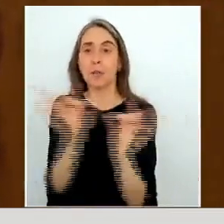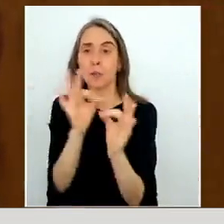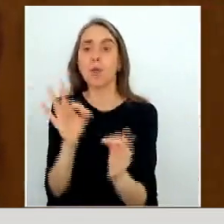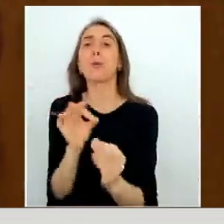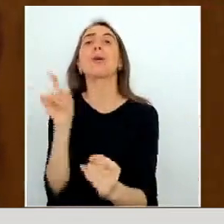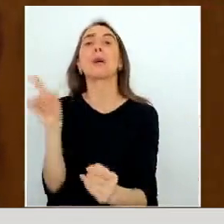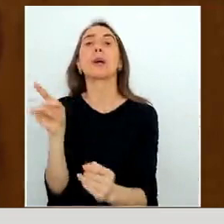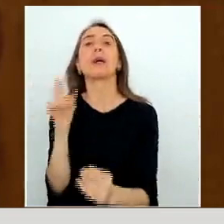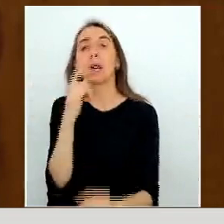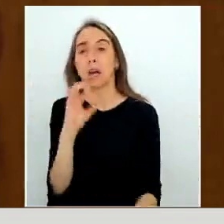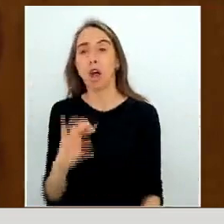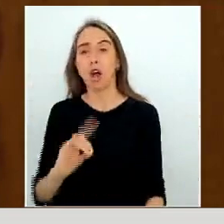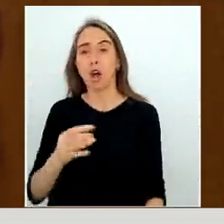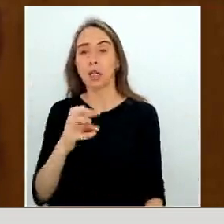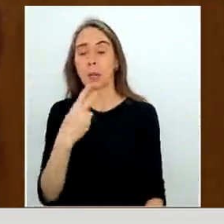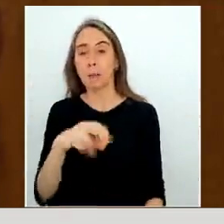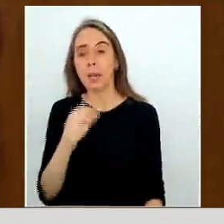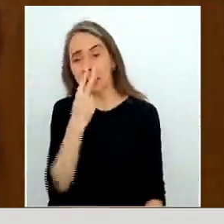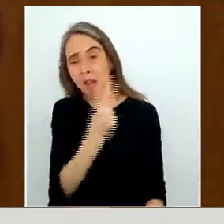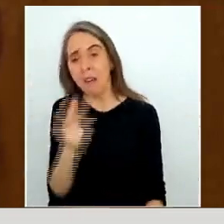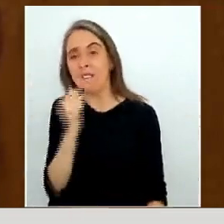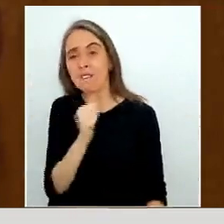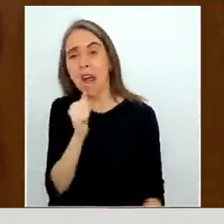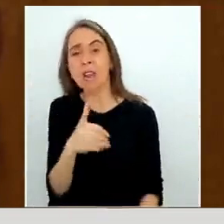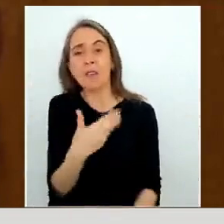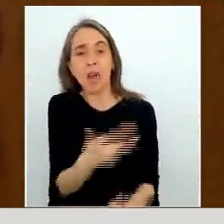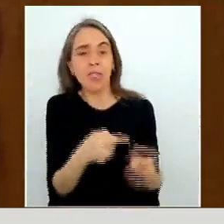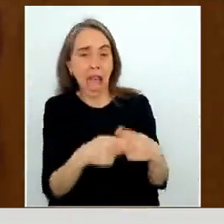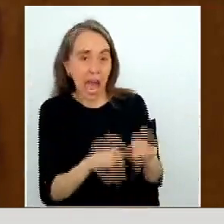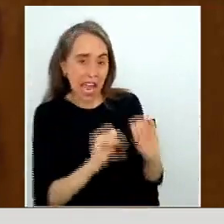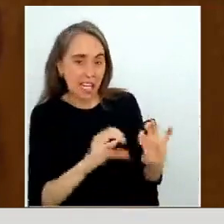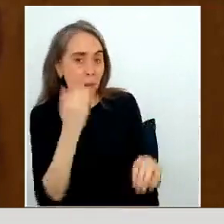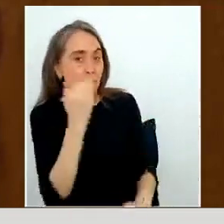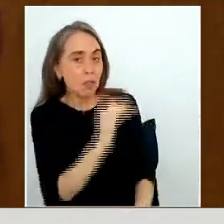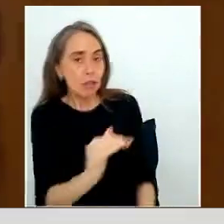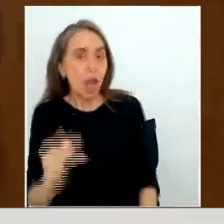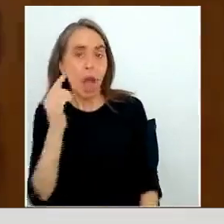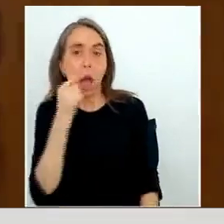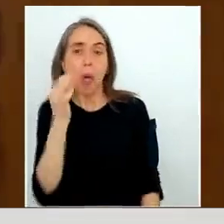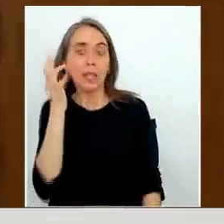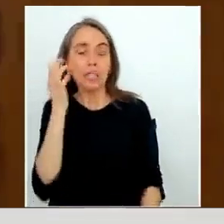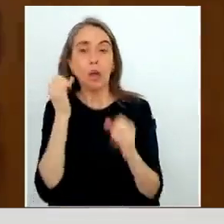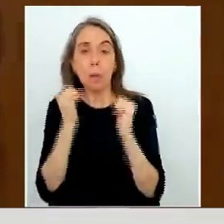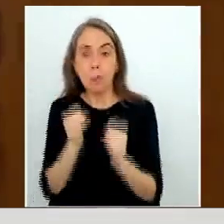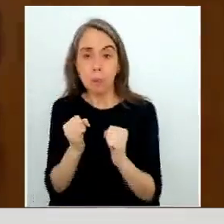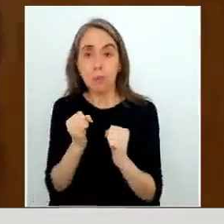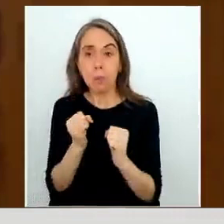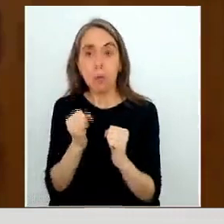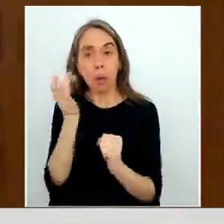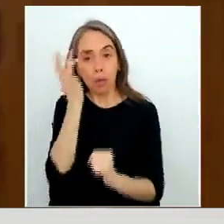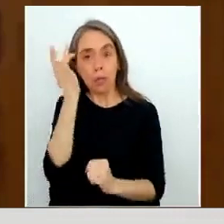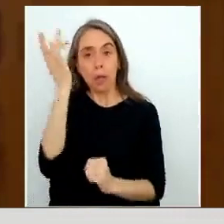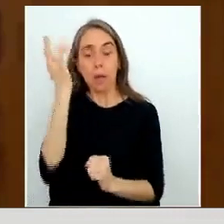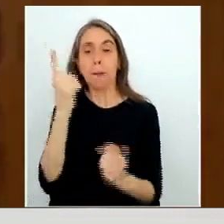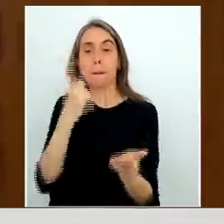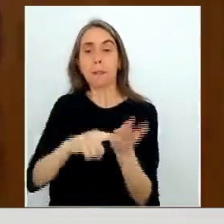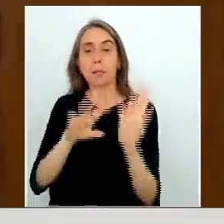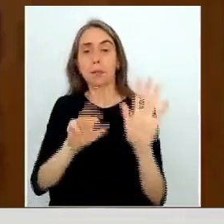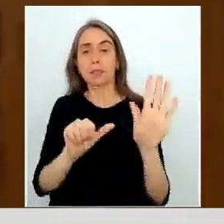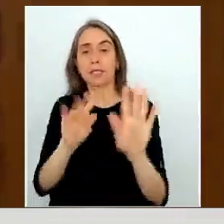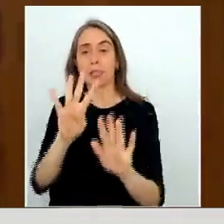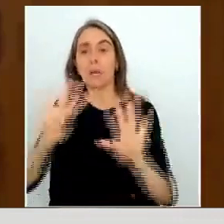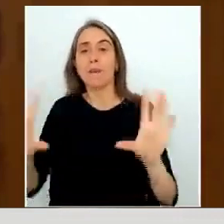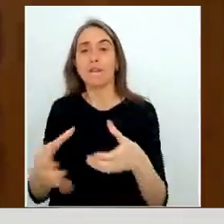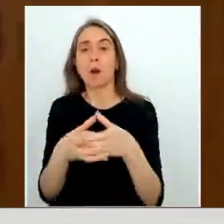convencido de casilla falta entregar herramientas para que los niños niñas desarrollaran sus capacidades y talentos formó en 1964 la primera